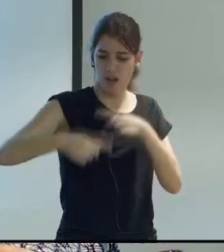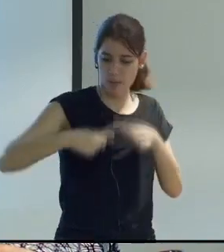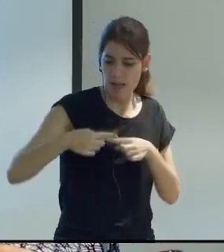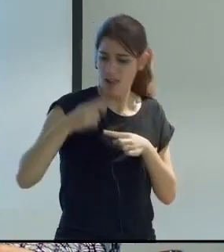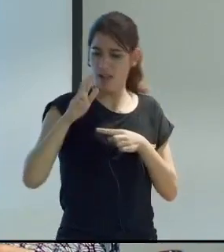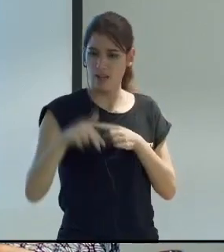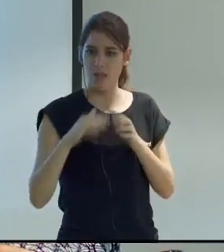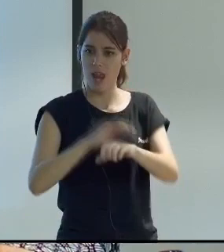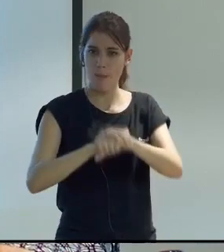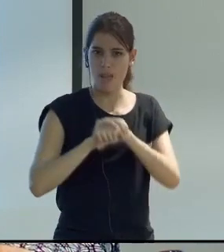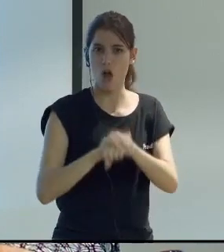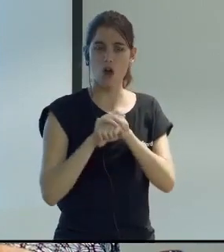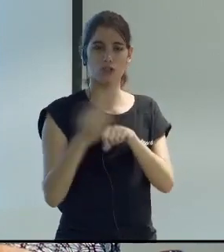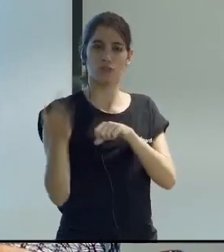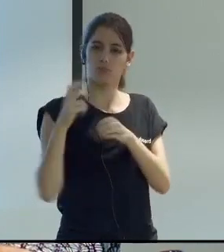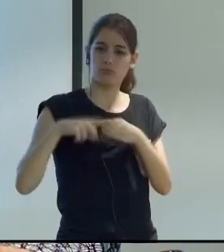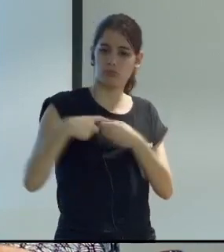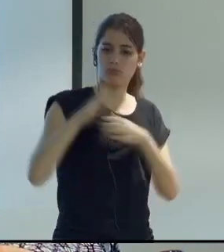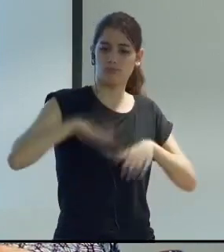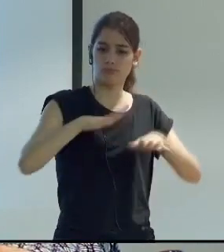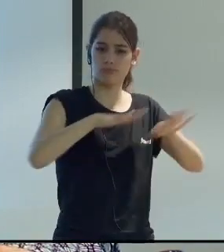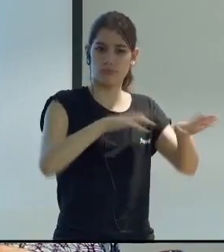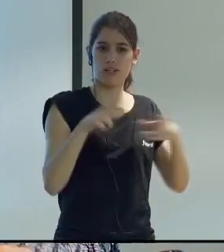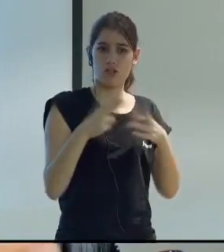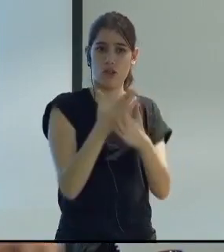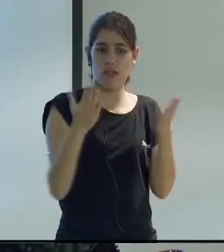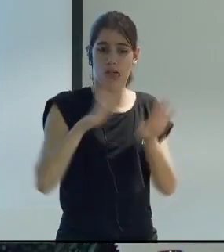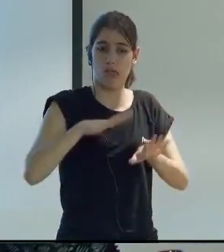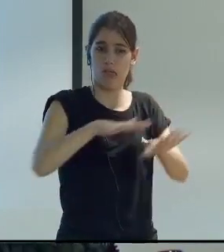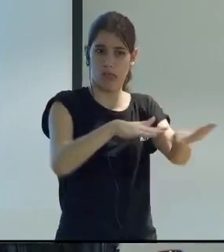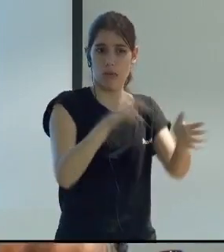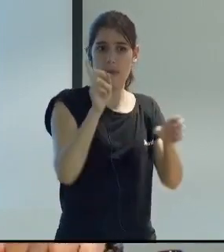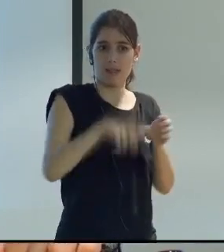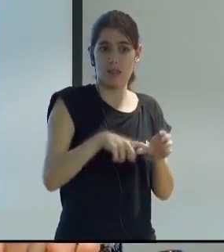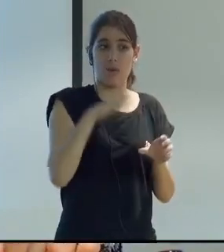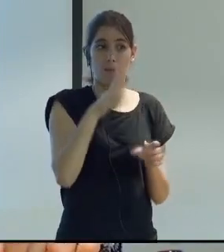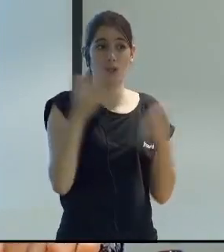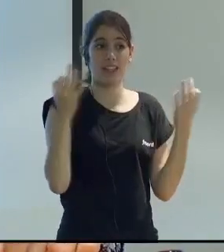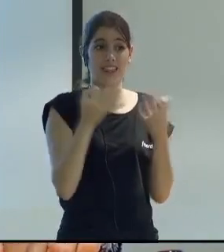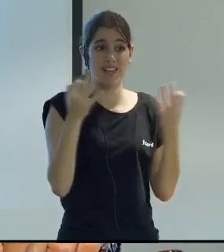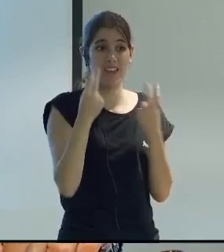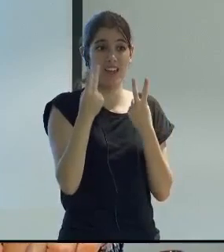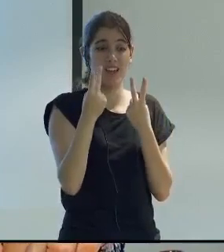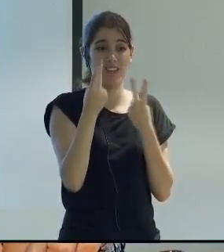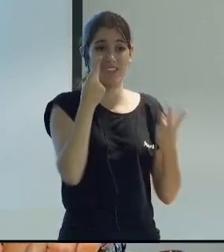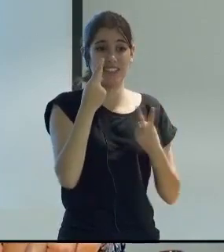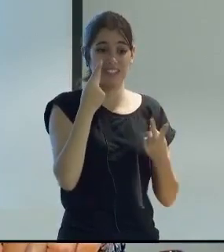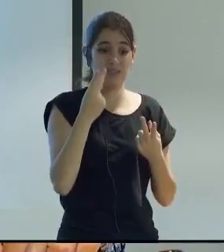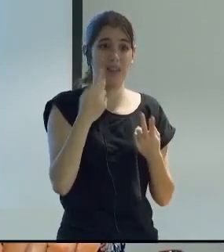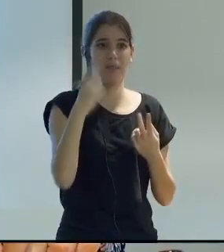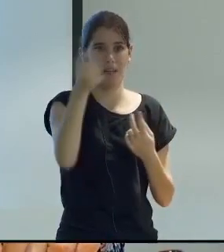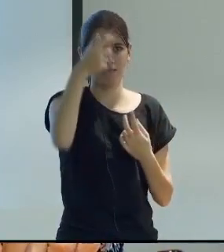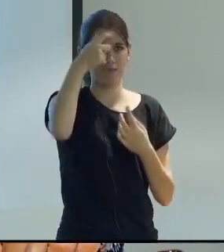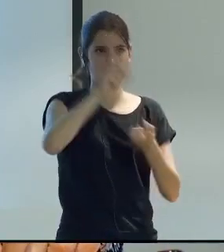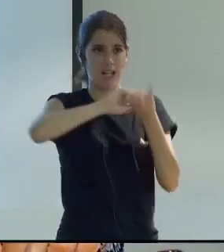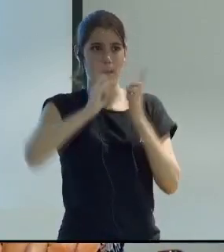familias, amigos y personas y la sociedad están ahí, participan, porque hemos de buscar un cambio de paradigma. No